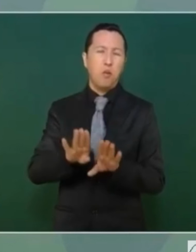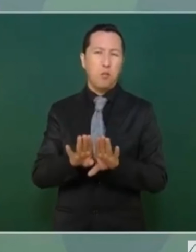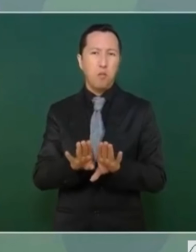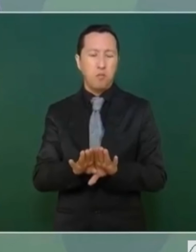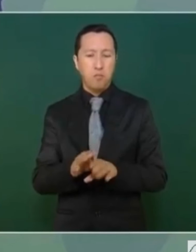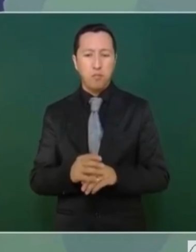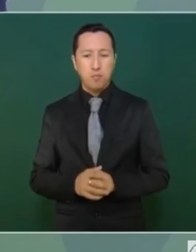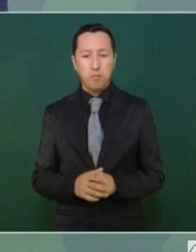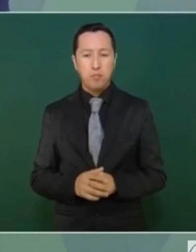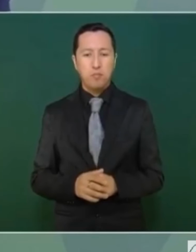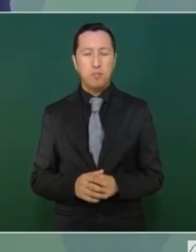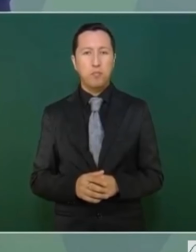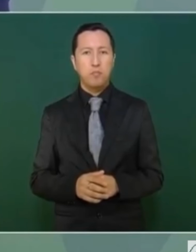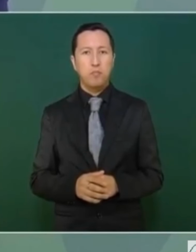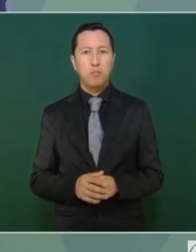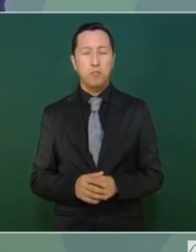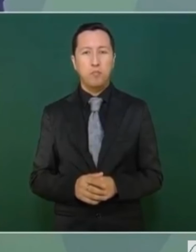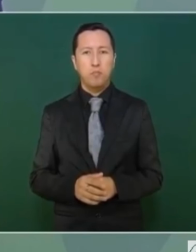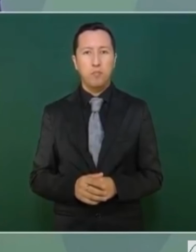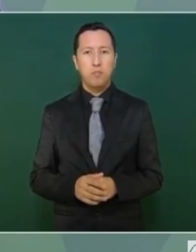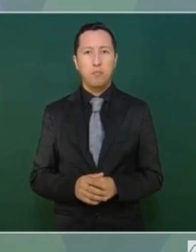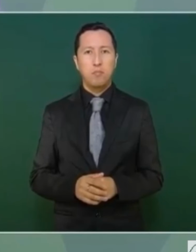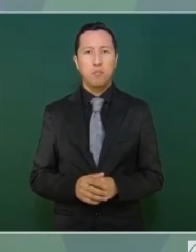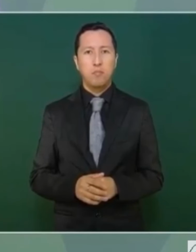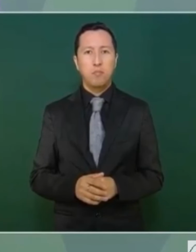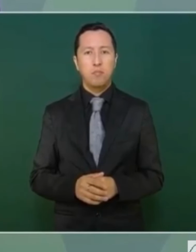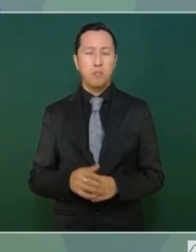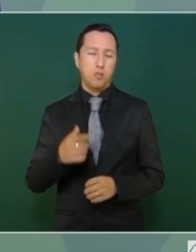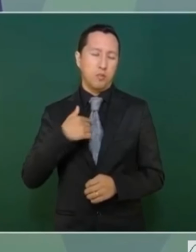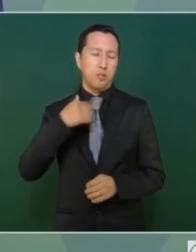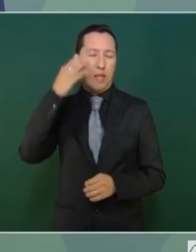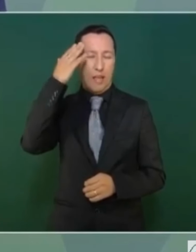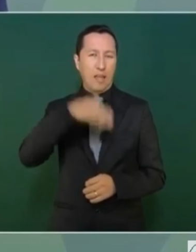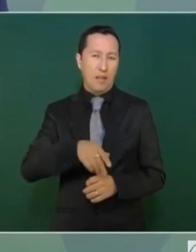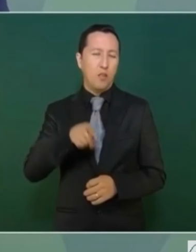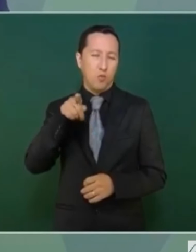que tú tomaras la palabra porque sabía que me ibas a hacer esa pregunta.